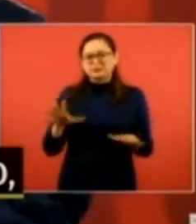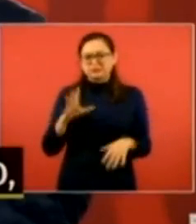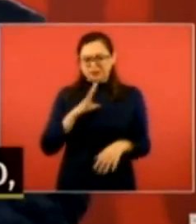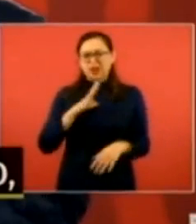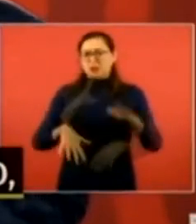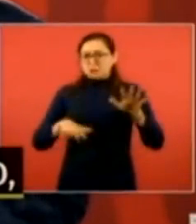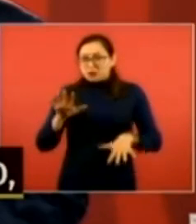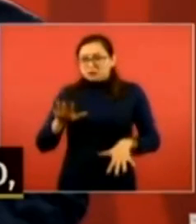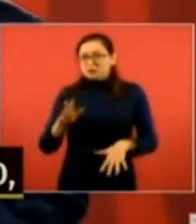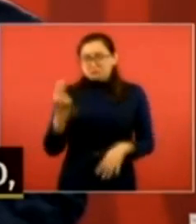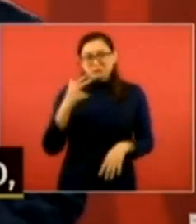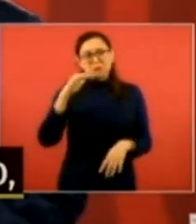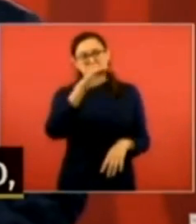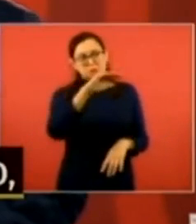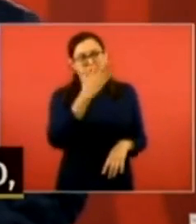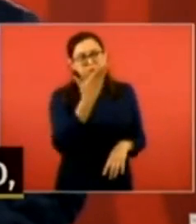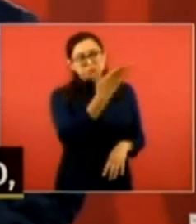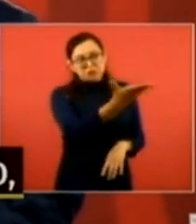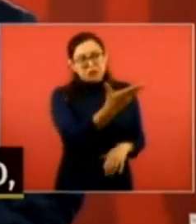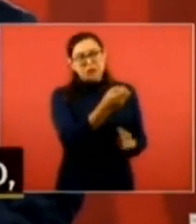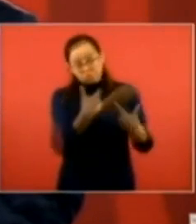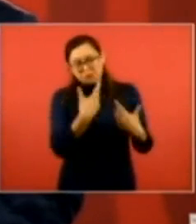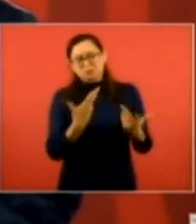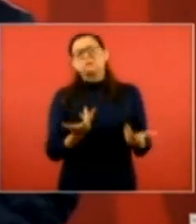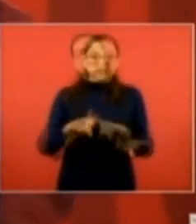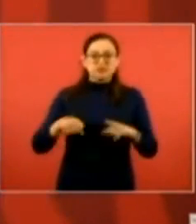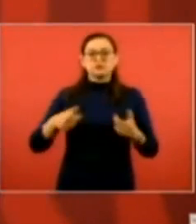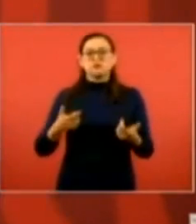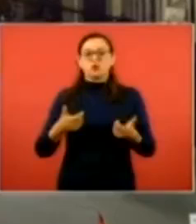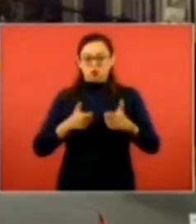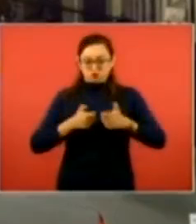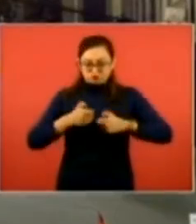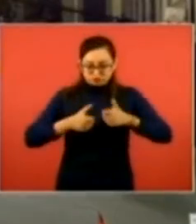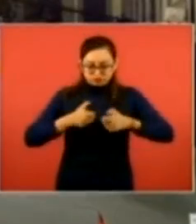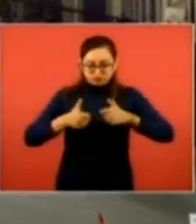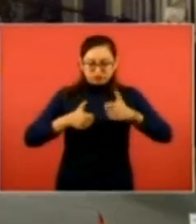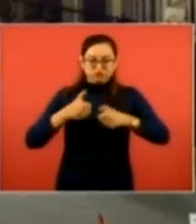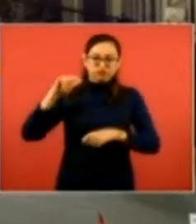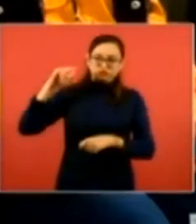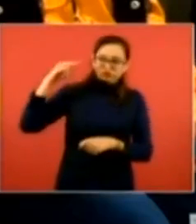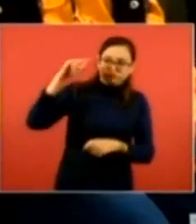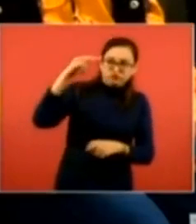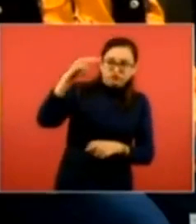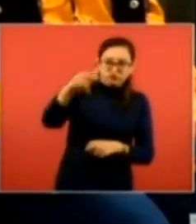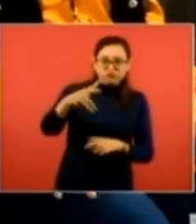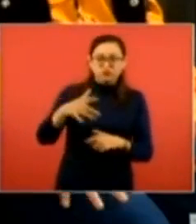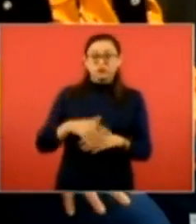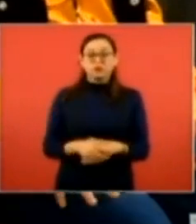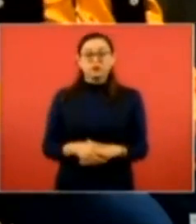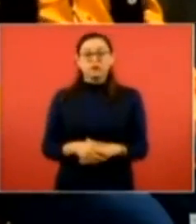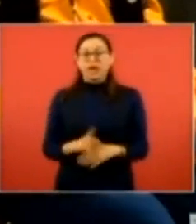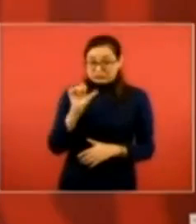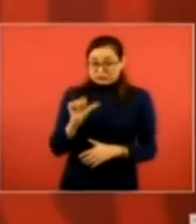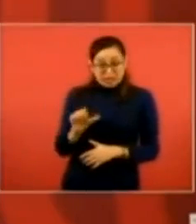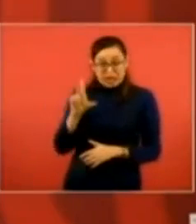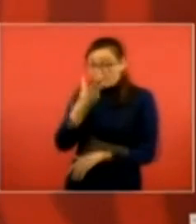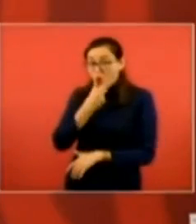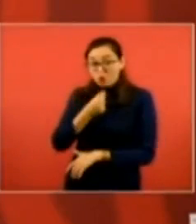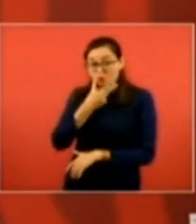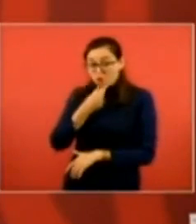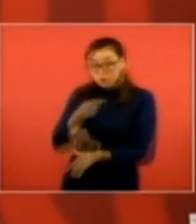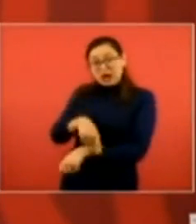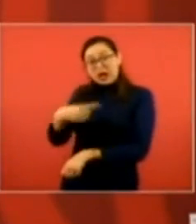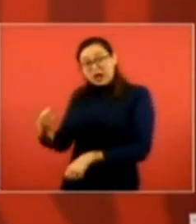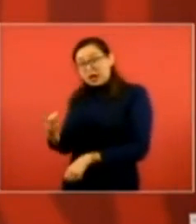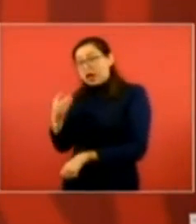se requiere, pero últimamente no ha habido, no hay. ¿No lo ubicó la DEA y le dijo a no, Marina? No, no,